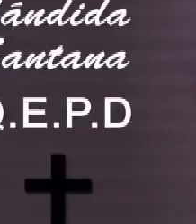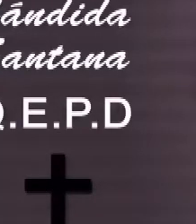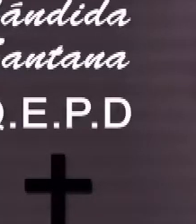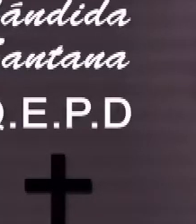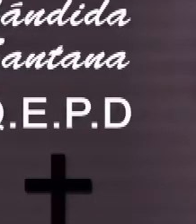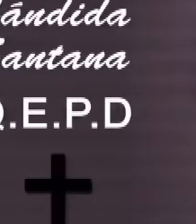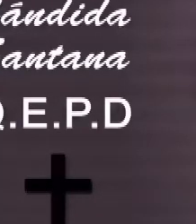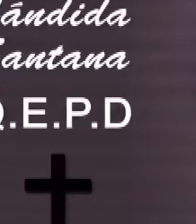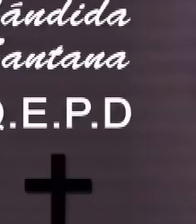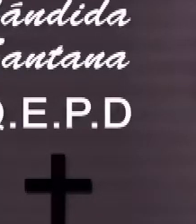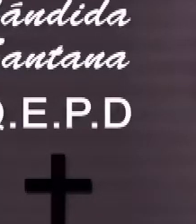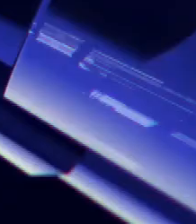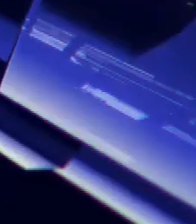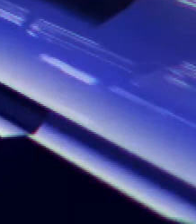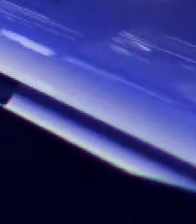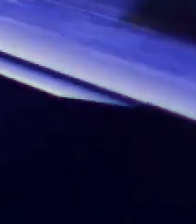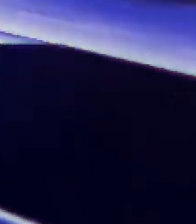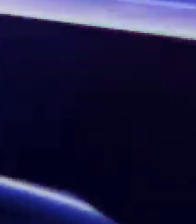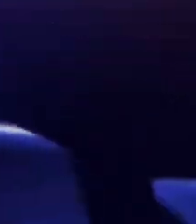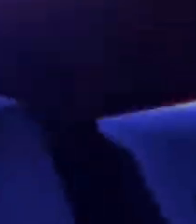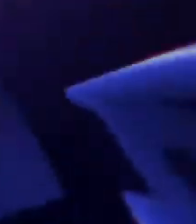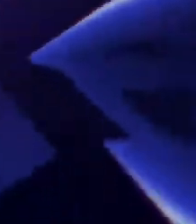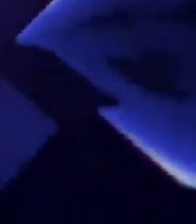nietos, bisnietos y demás familiares.